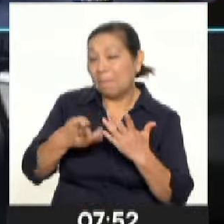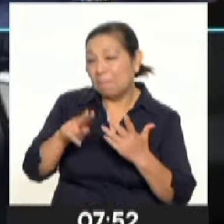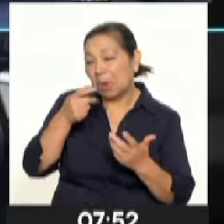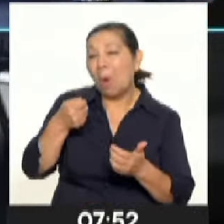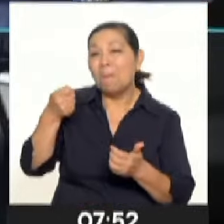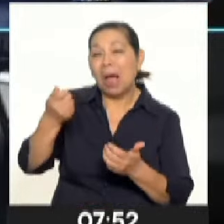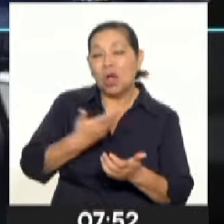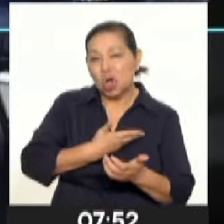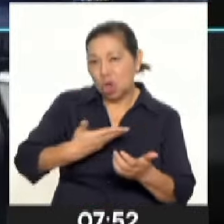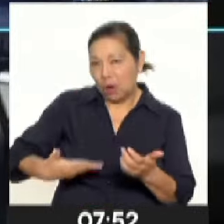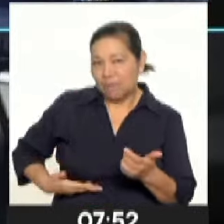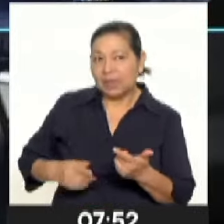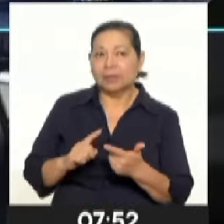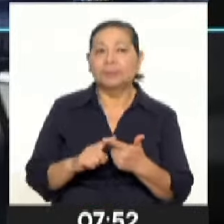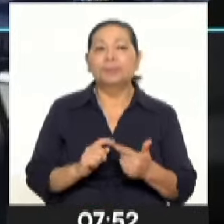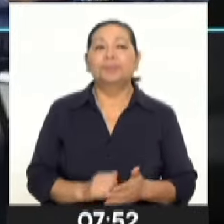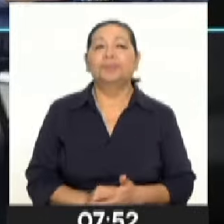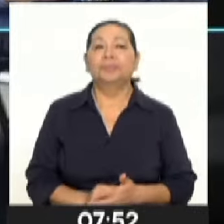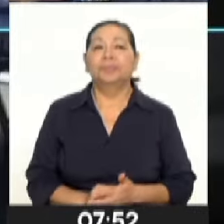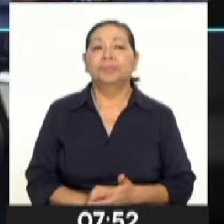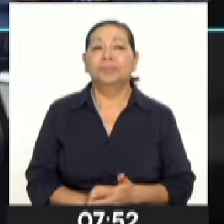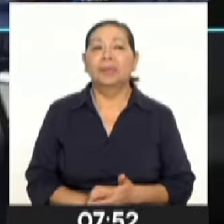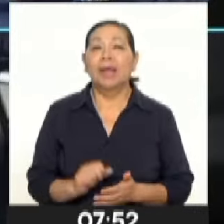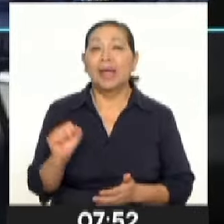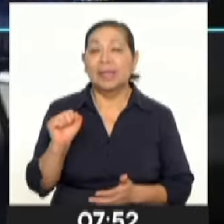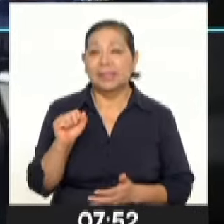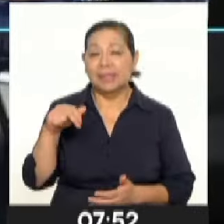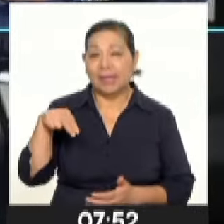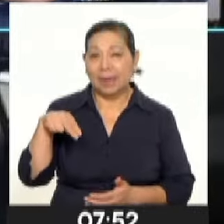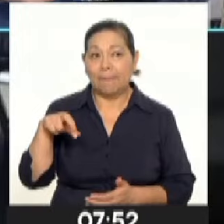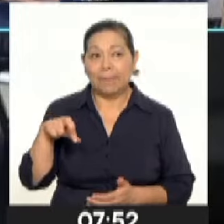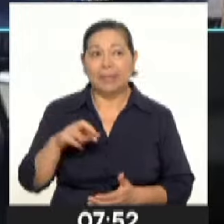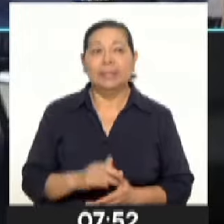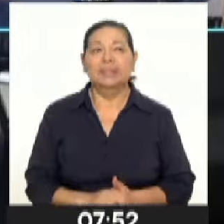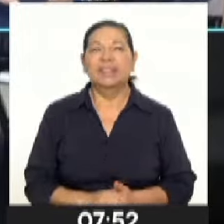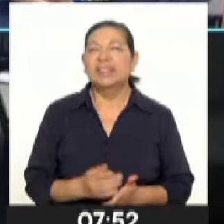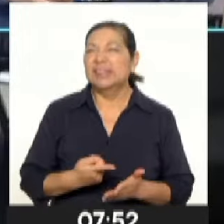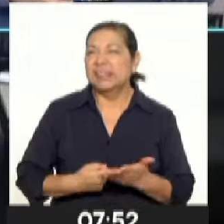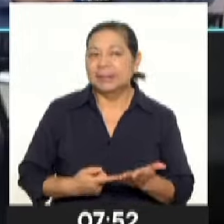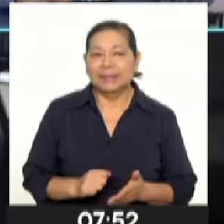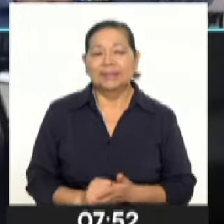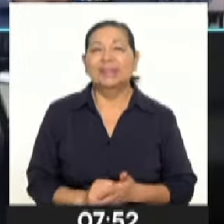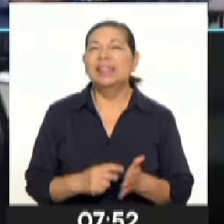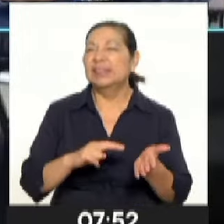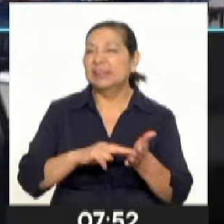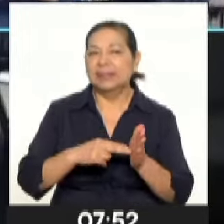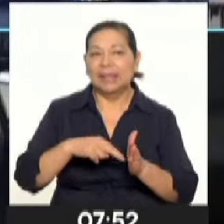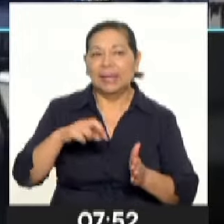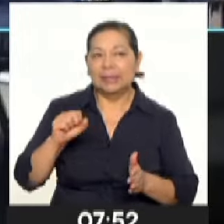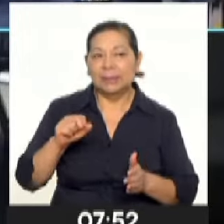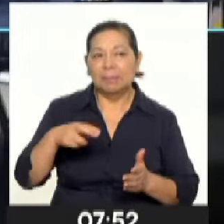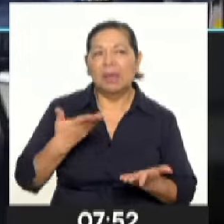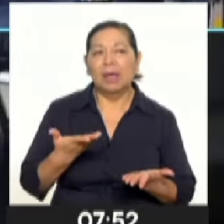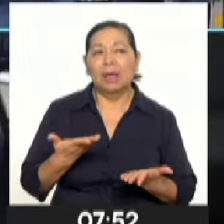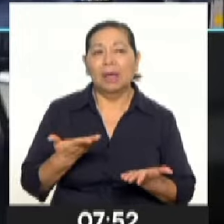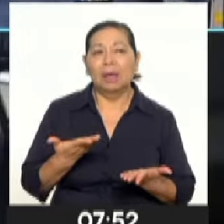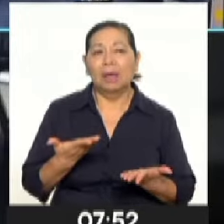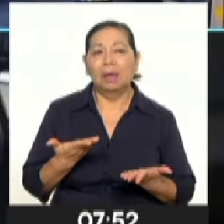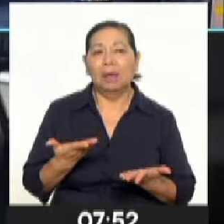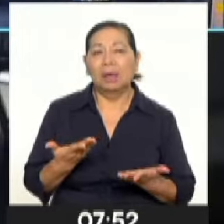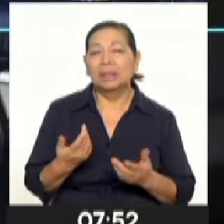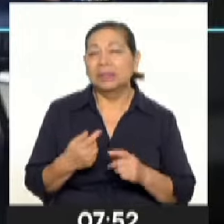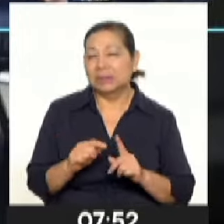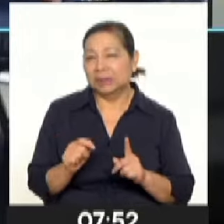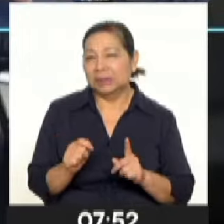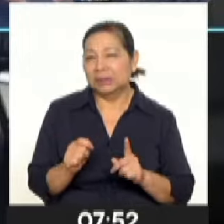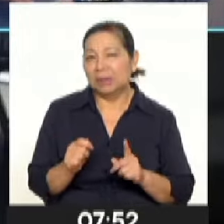de Pensiones, el siguiente, por favor, o SNP, justamente el sistema público, y que parte de una teoría